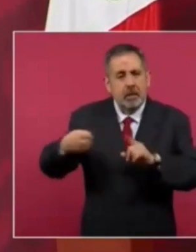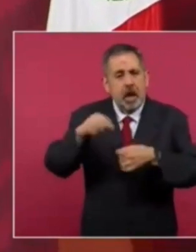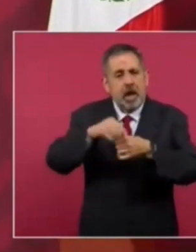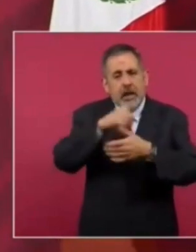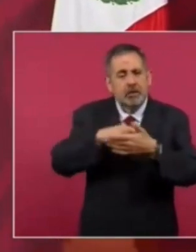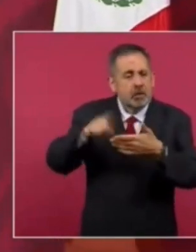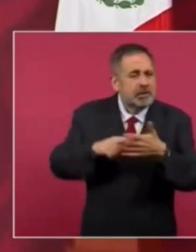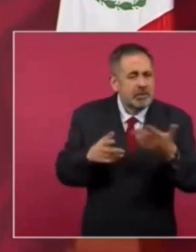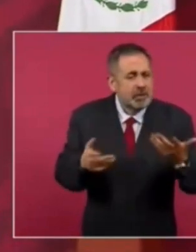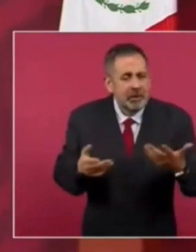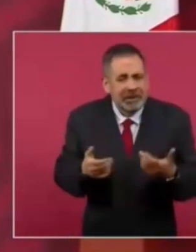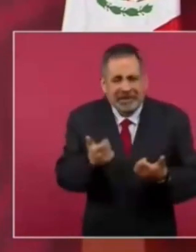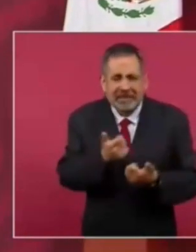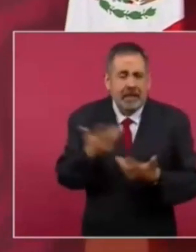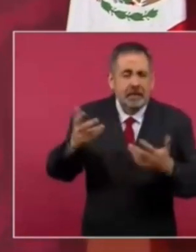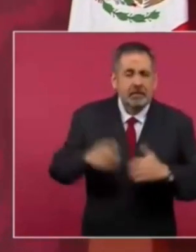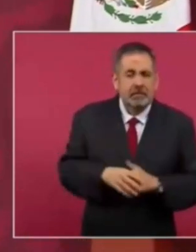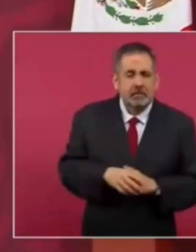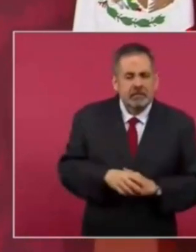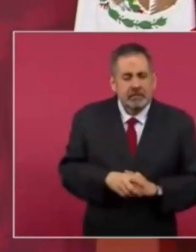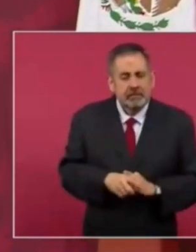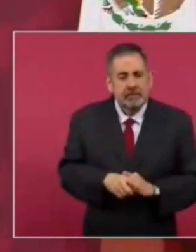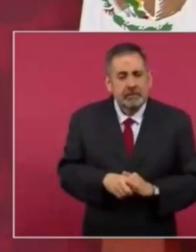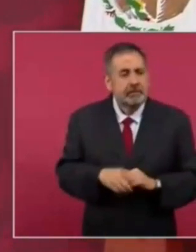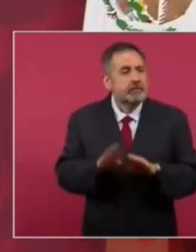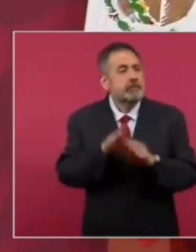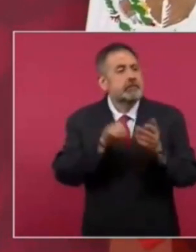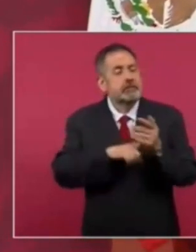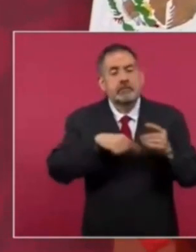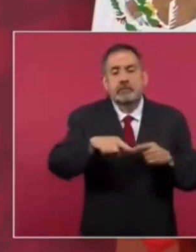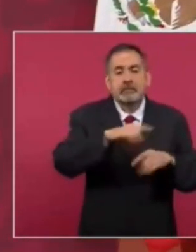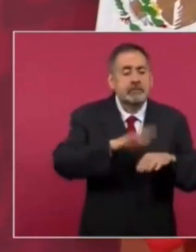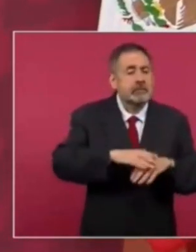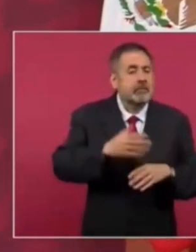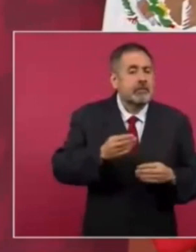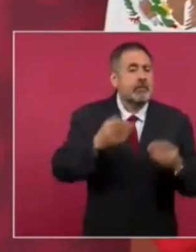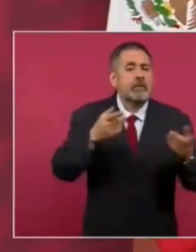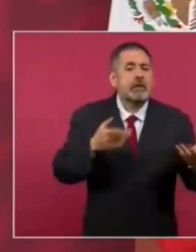¿Por qué todo el aparatal ese que tienen?